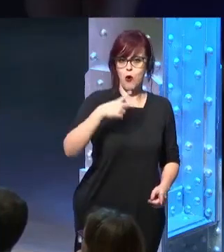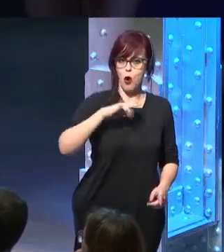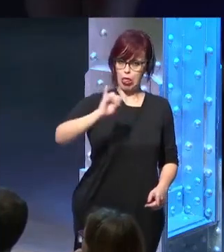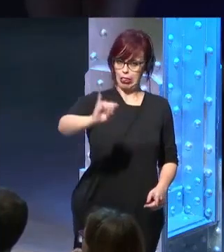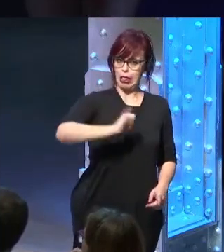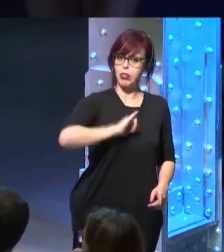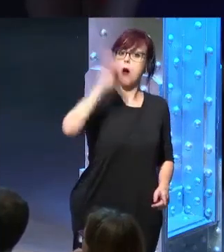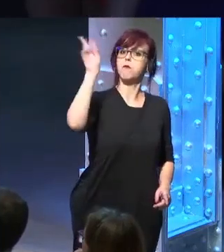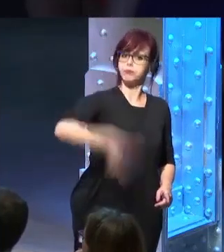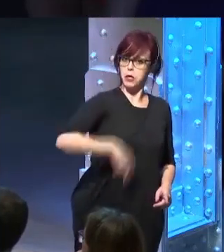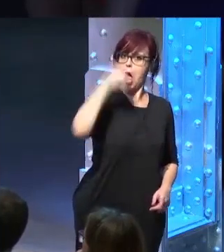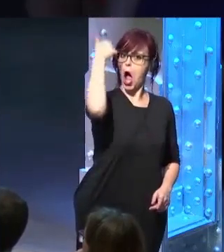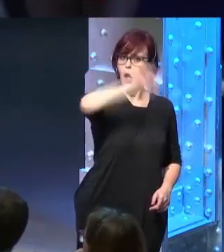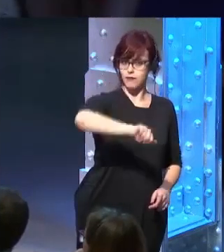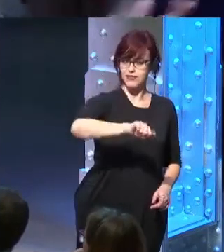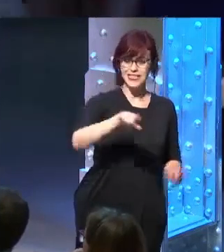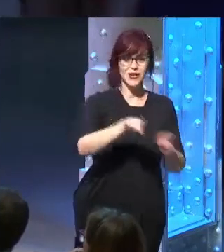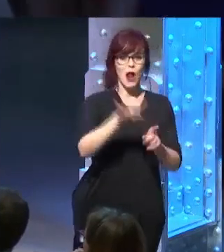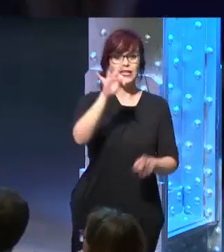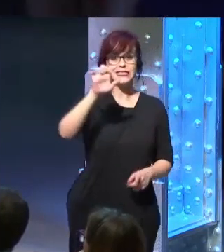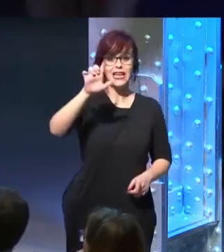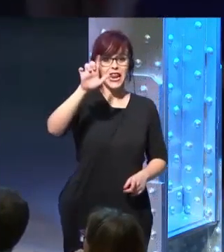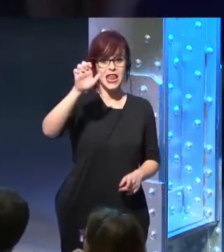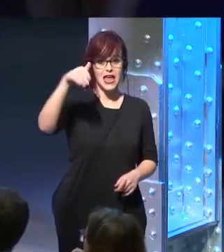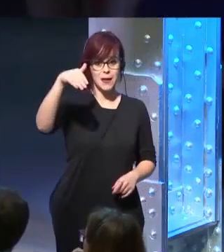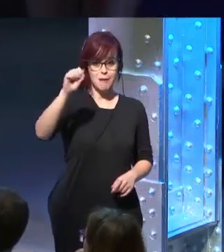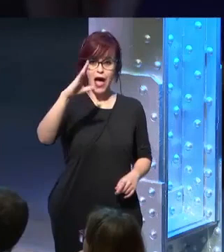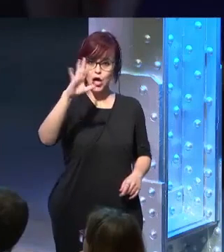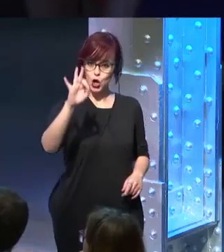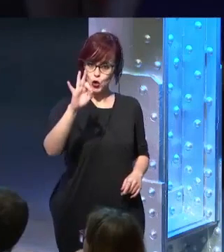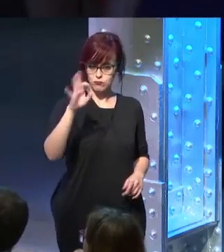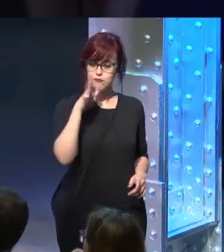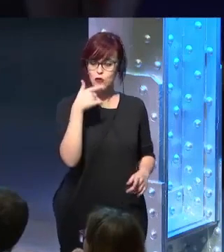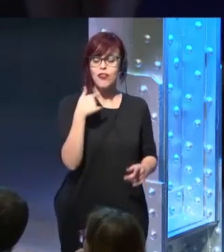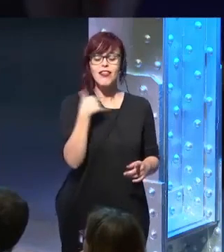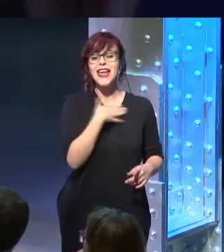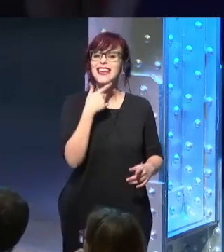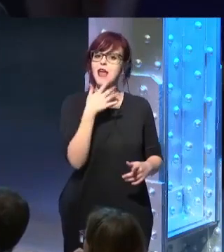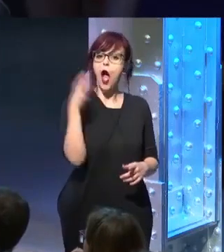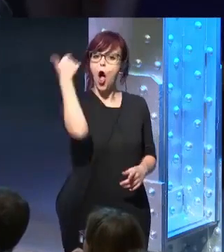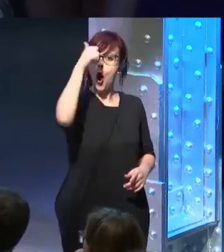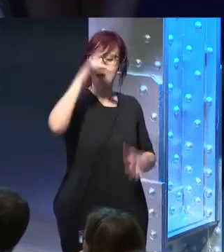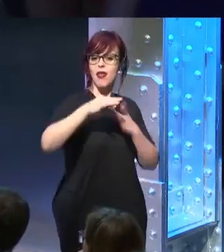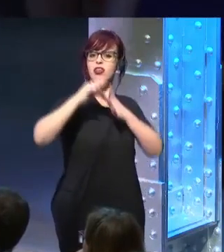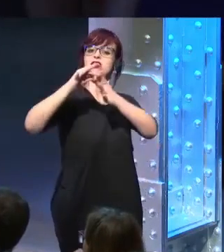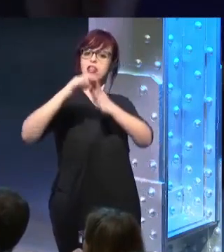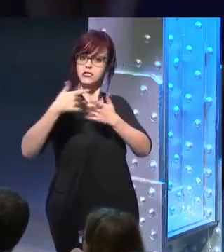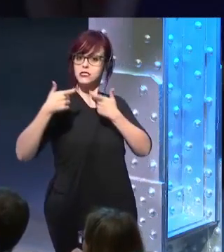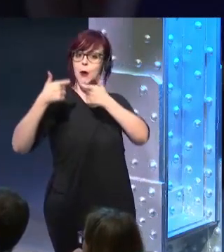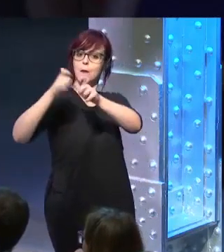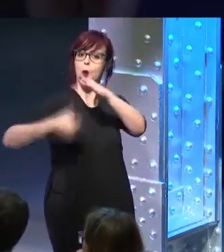Tal y como hemos visto con el caso de Telémaco, para convertirse en un hombre de la élite, digamos, para convertirse en un hombre,